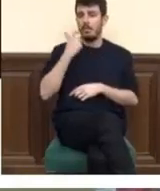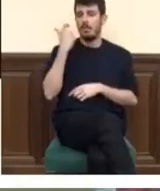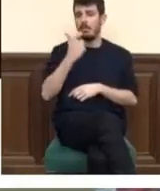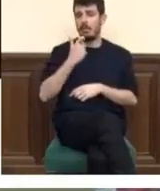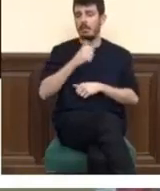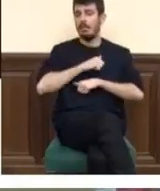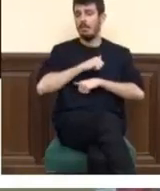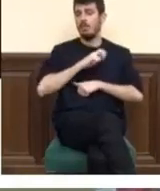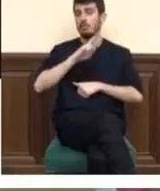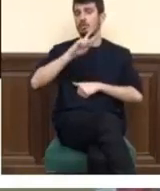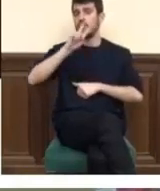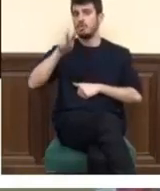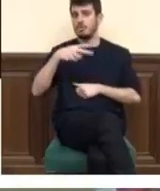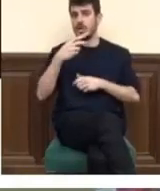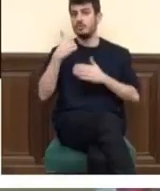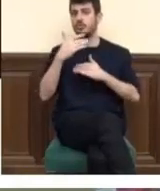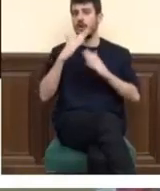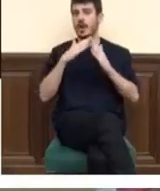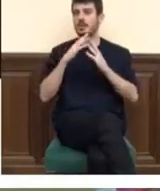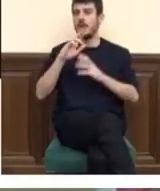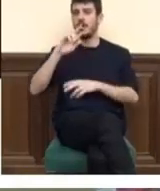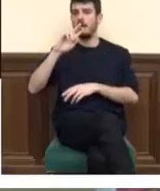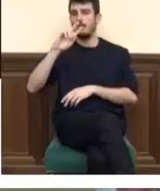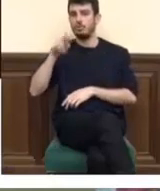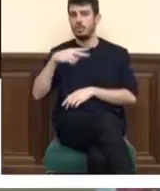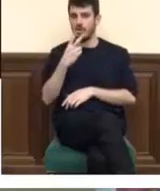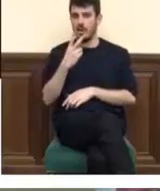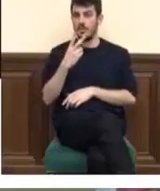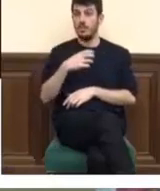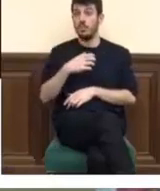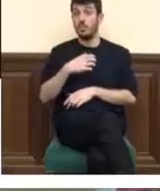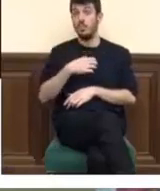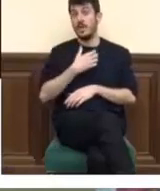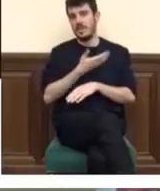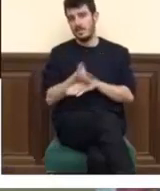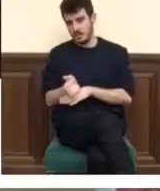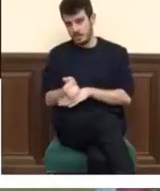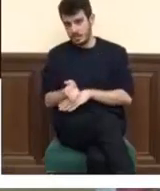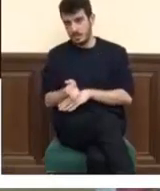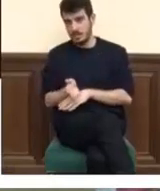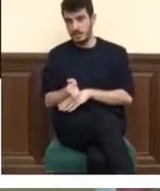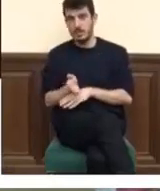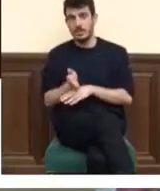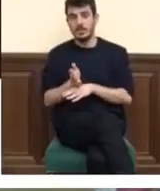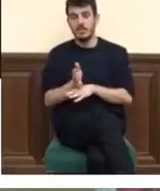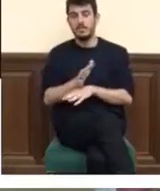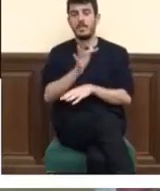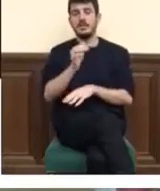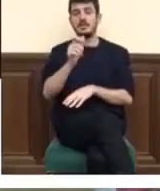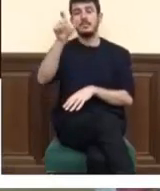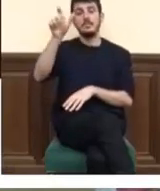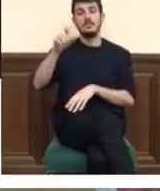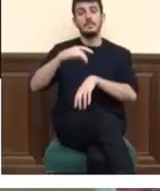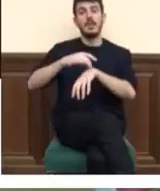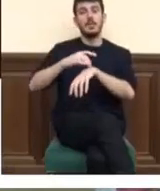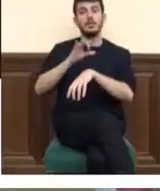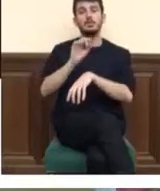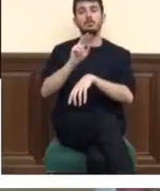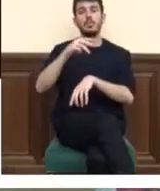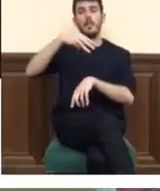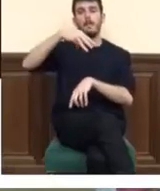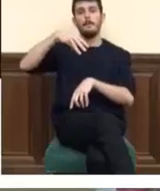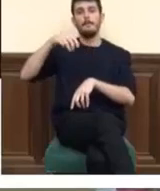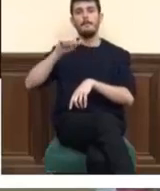2 horas después a su casa, y quizás a lo mejor demasiado tarde, y que el médico del SUMA que ha recibido